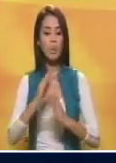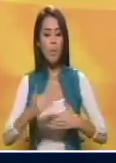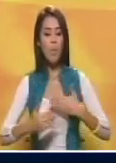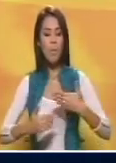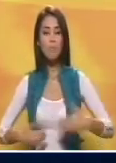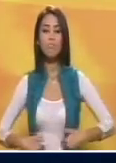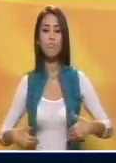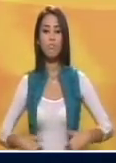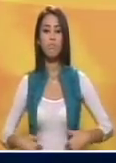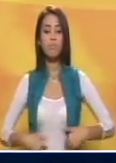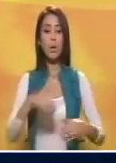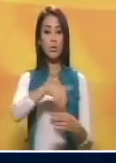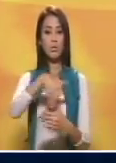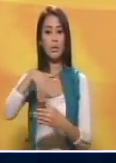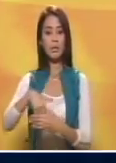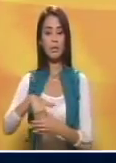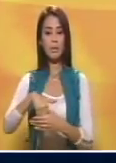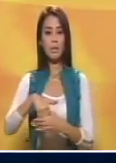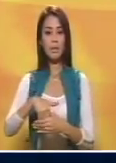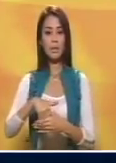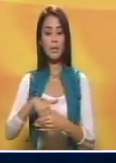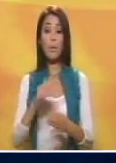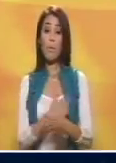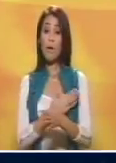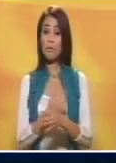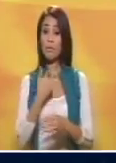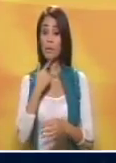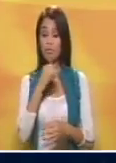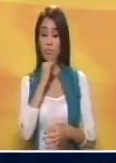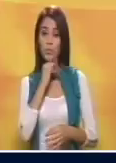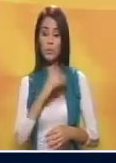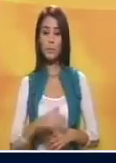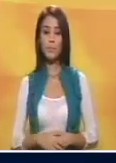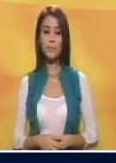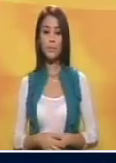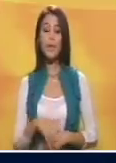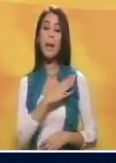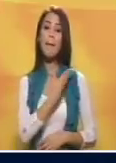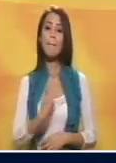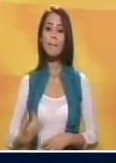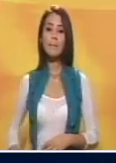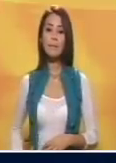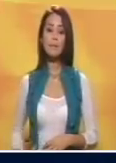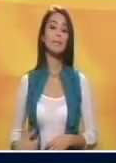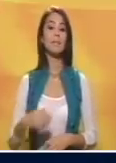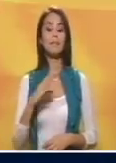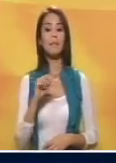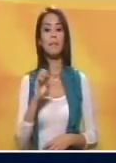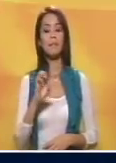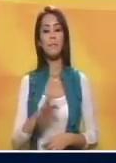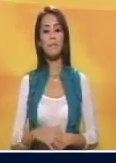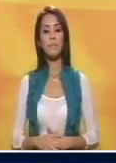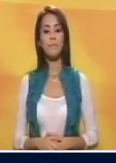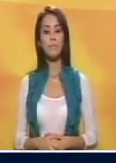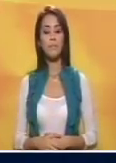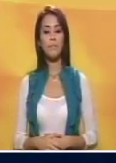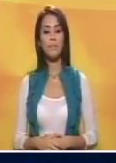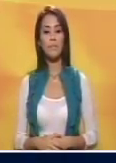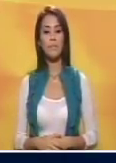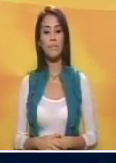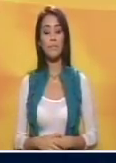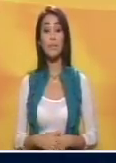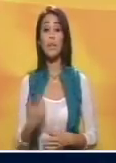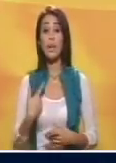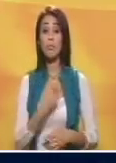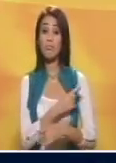seguirá adelante con sus elecciones, como bien lo acaba de detallar la presidenta del Poder Electoral venezolano, que es lo que